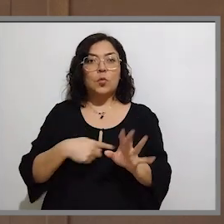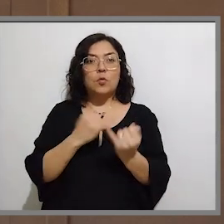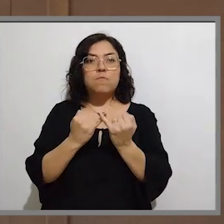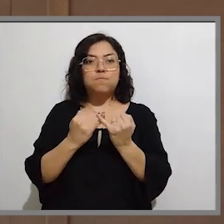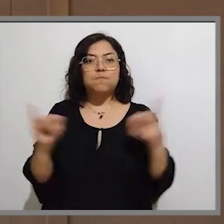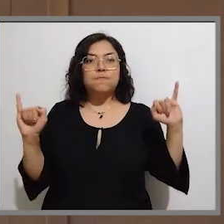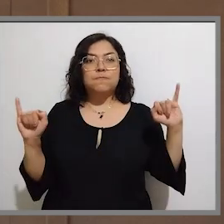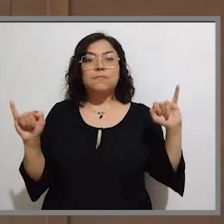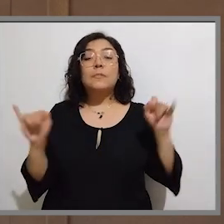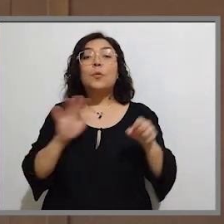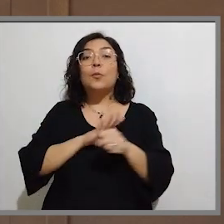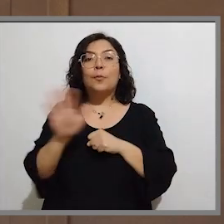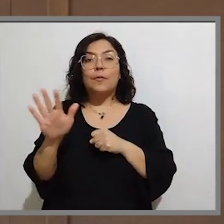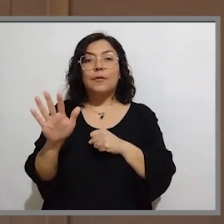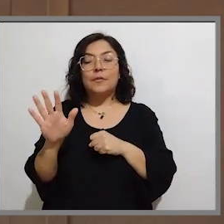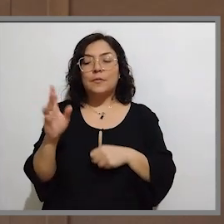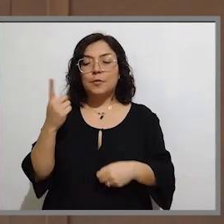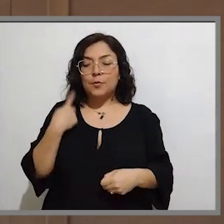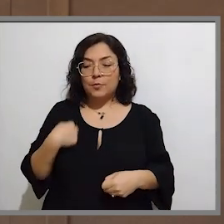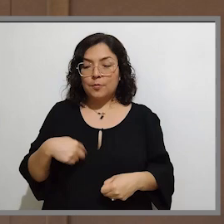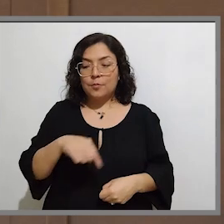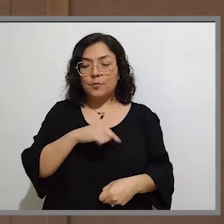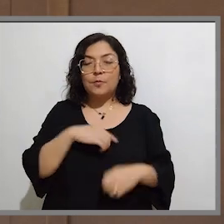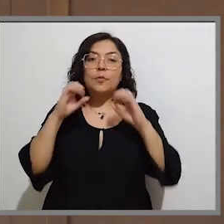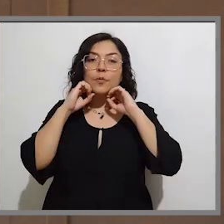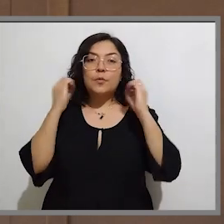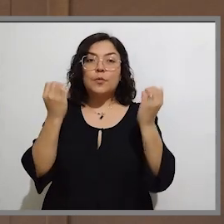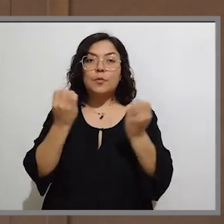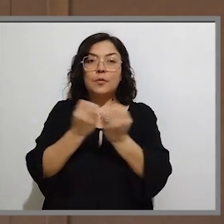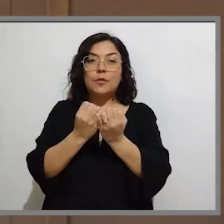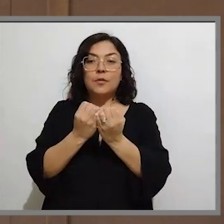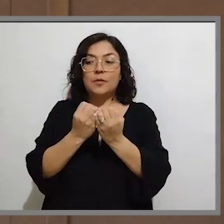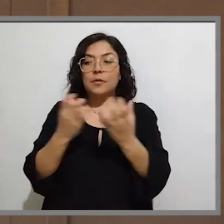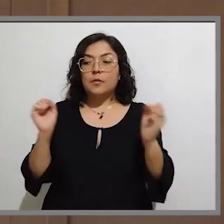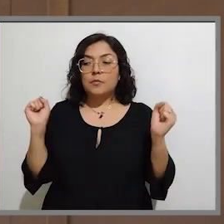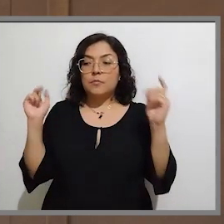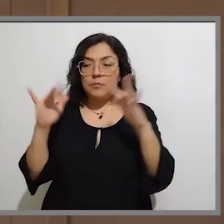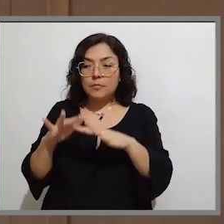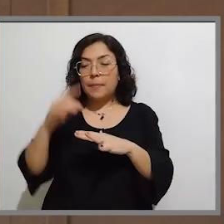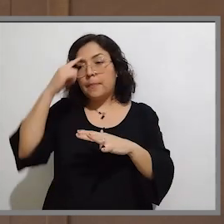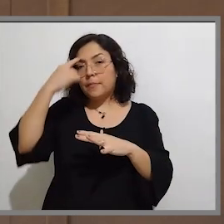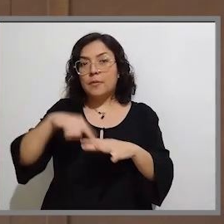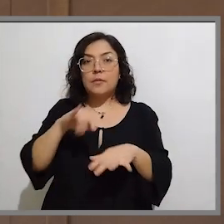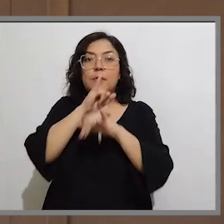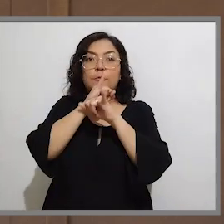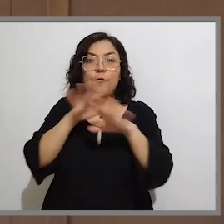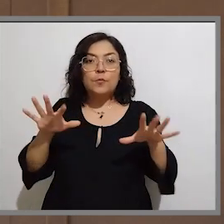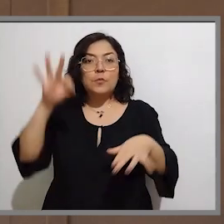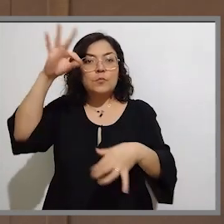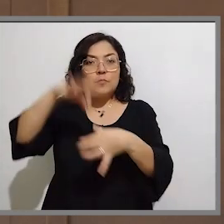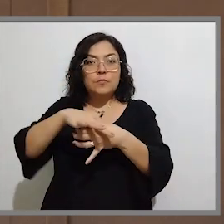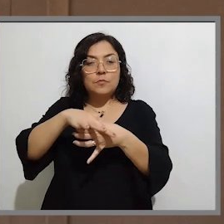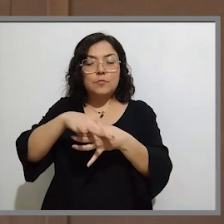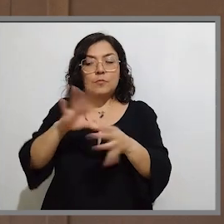nuestro segundo encuentro con organismos públicos locales electorales en materia de informática electoral.